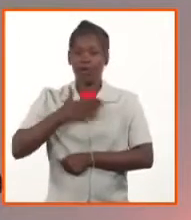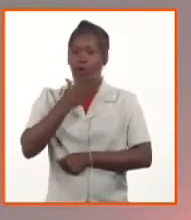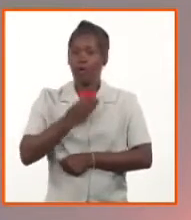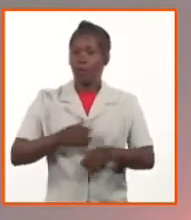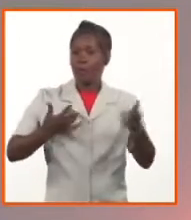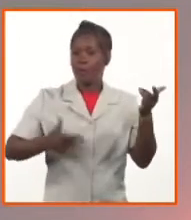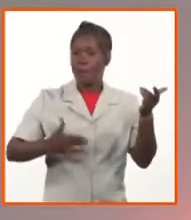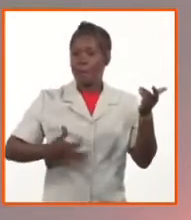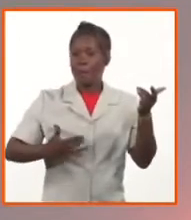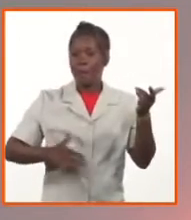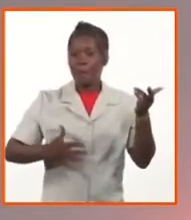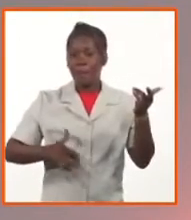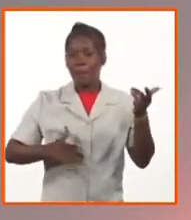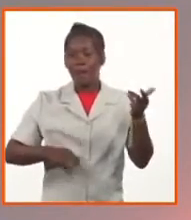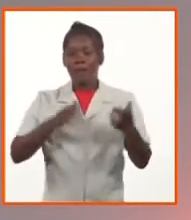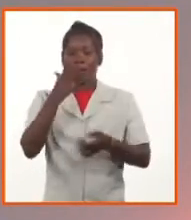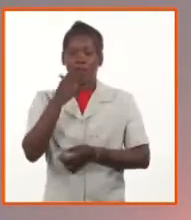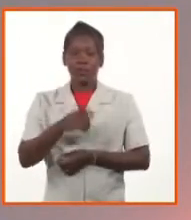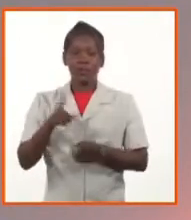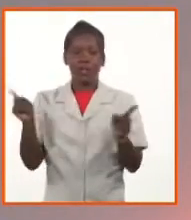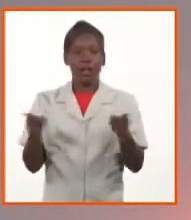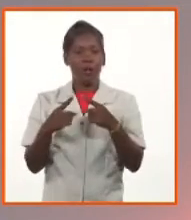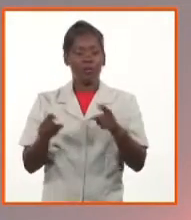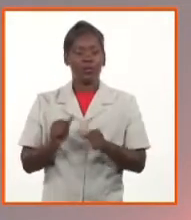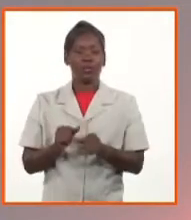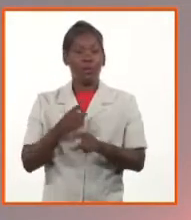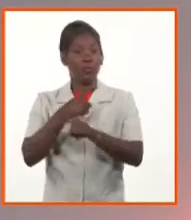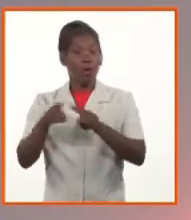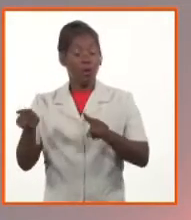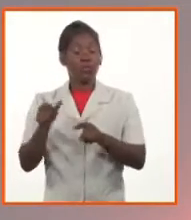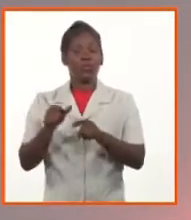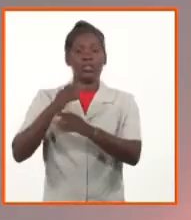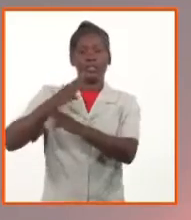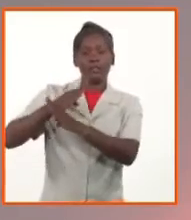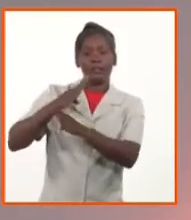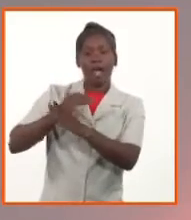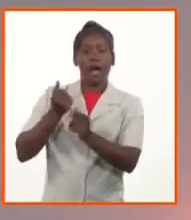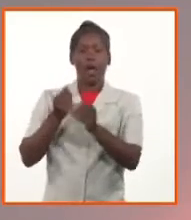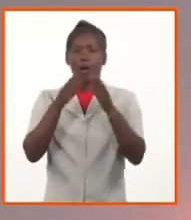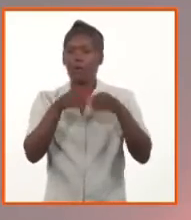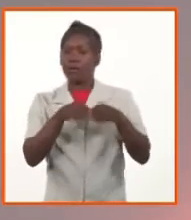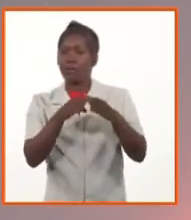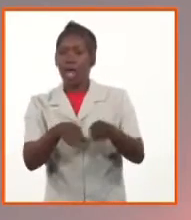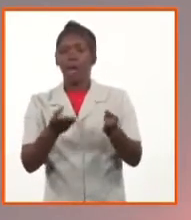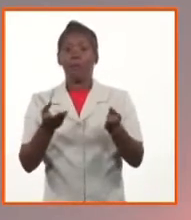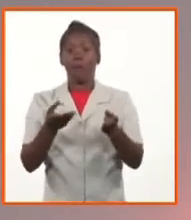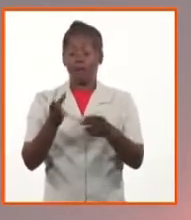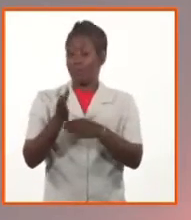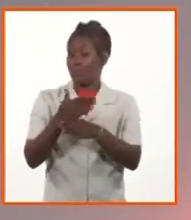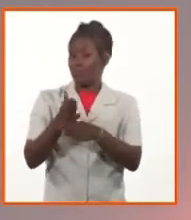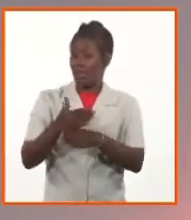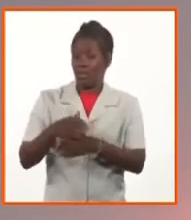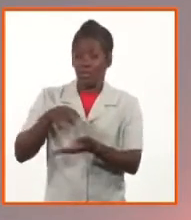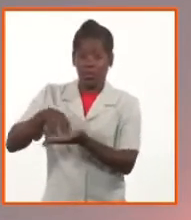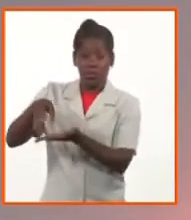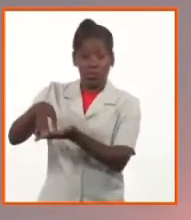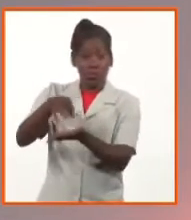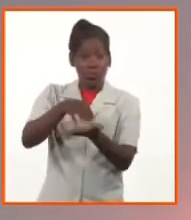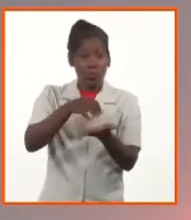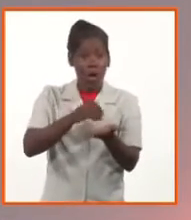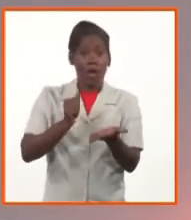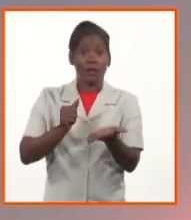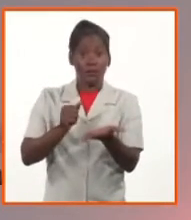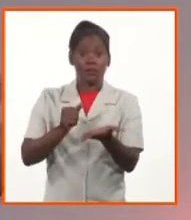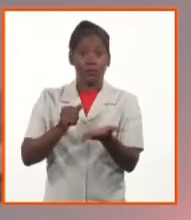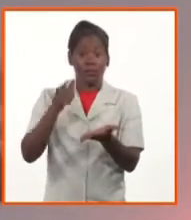varias provincias han recorrido sitios históricos de Santiago de Cuba, de Granma. Hoy estuvieron en la de Majagua, mañana van a comenzar a subir el Pico